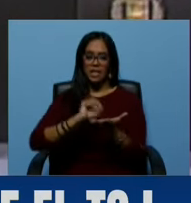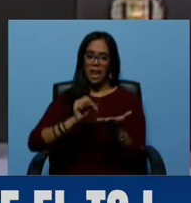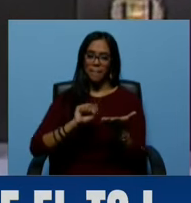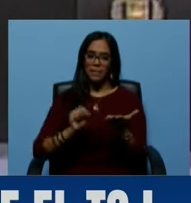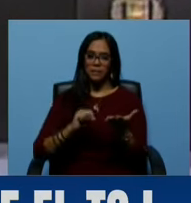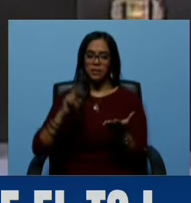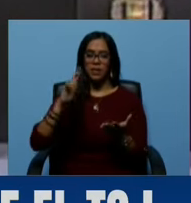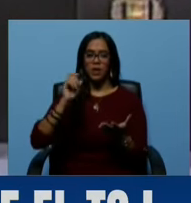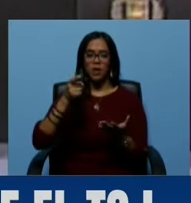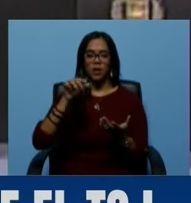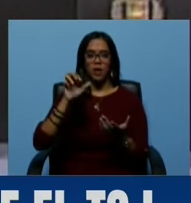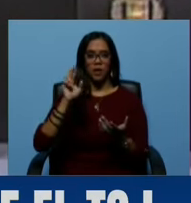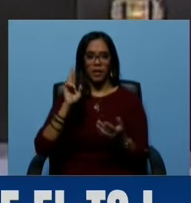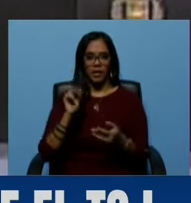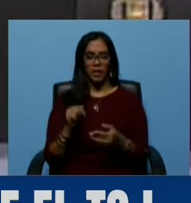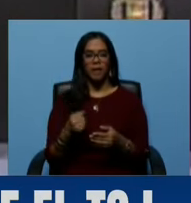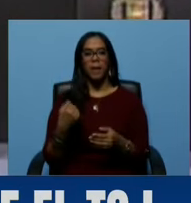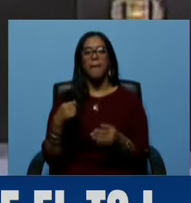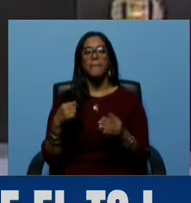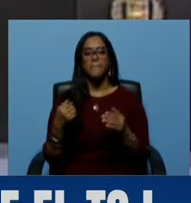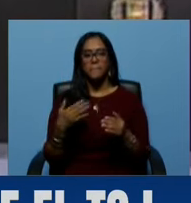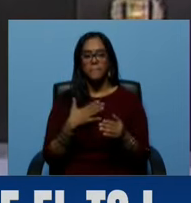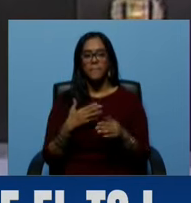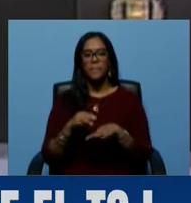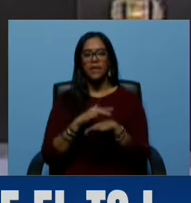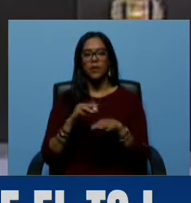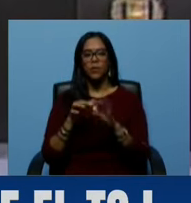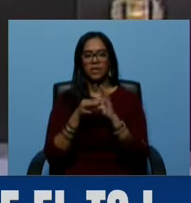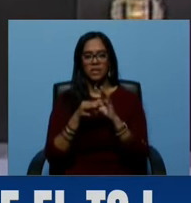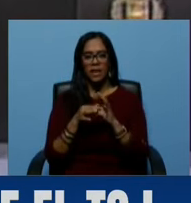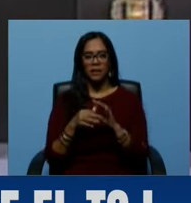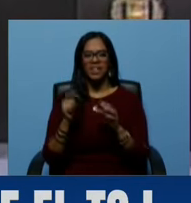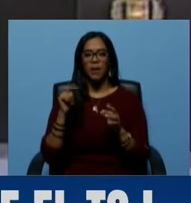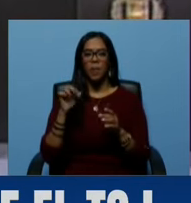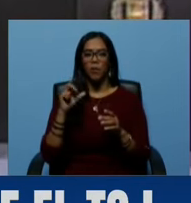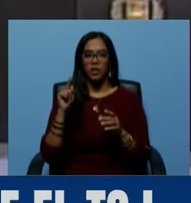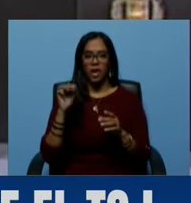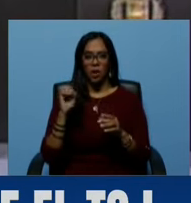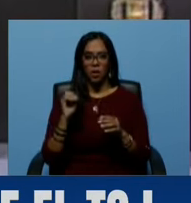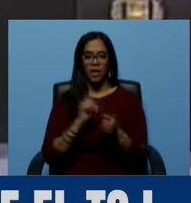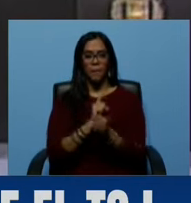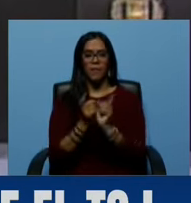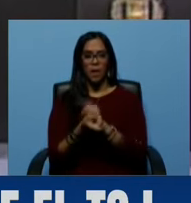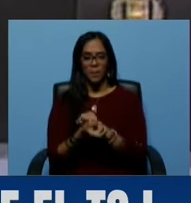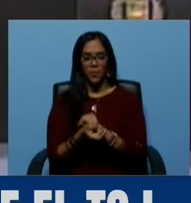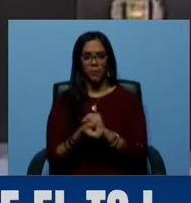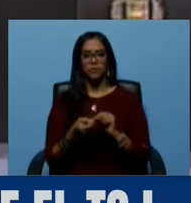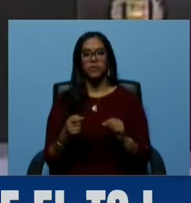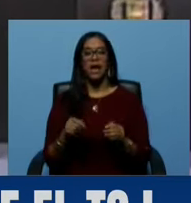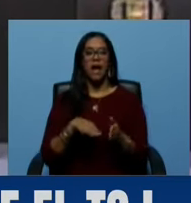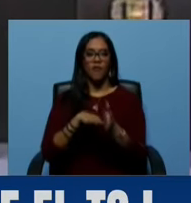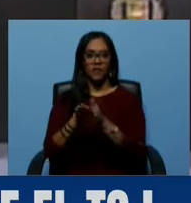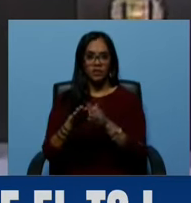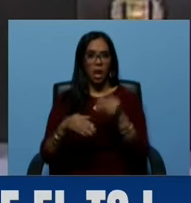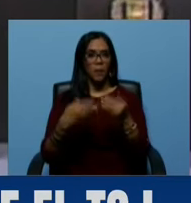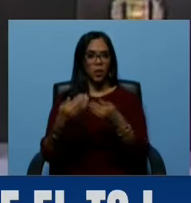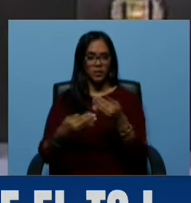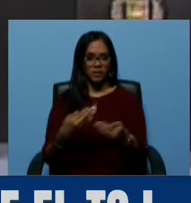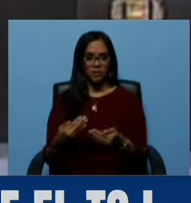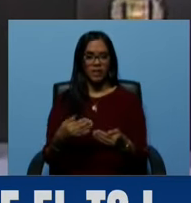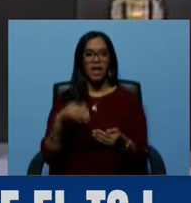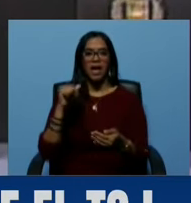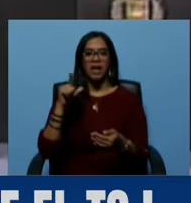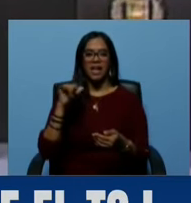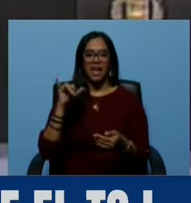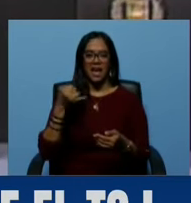Roger González por Min Unidad, Timoteo Zambrano por Cambiemos, Leonardo Morales por Avanzada Progresista, Alejandra